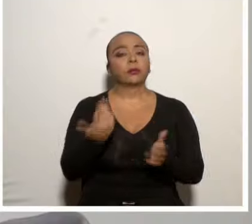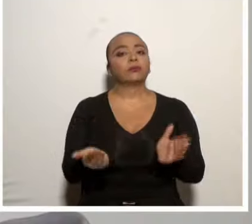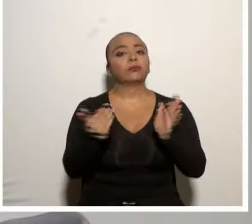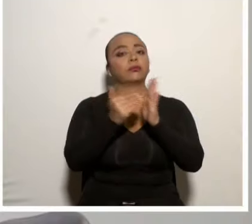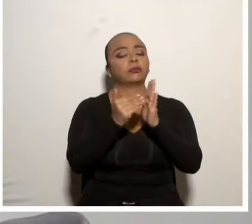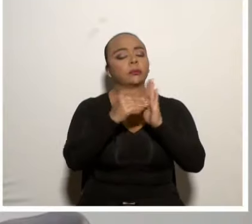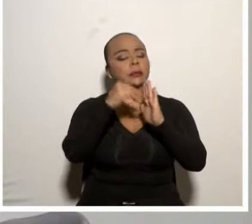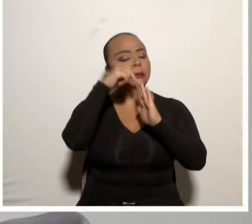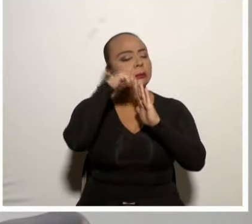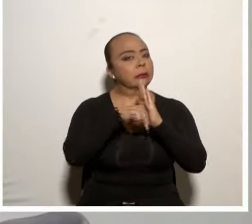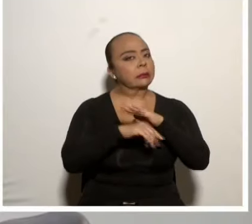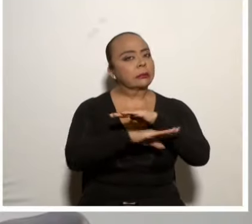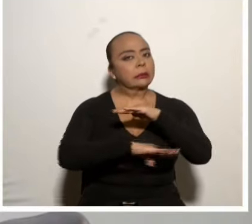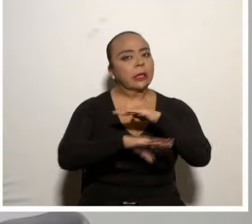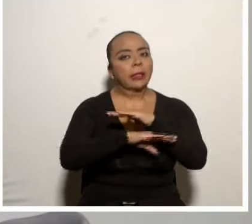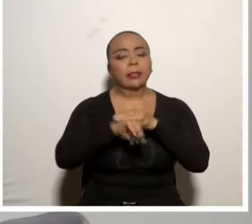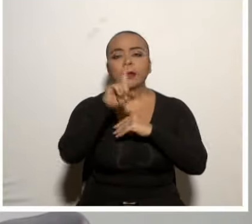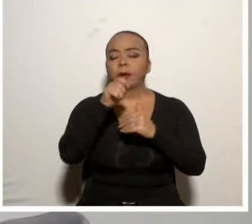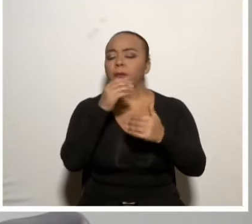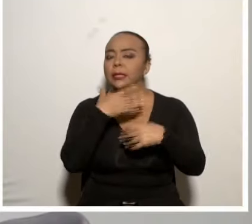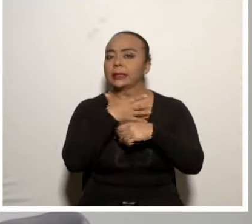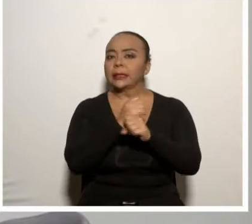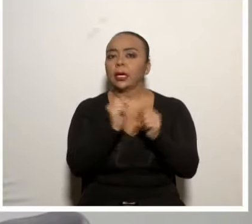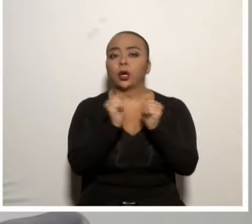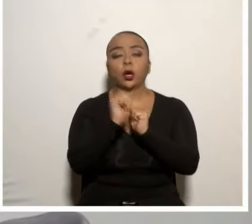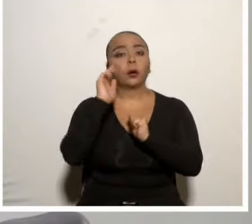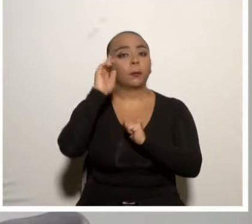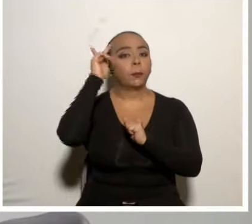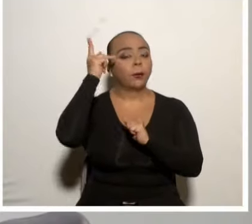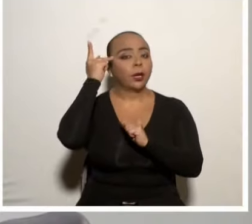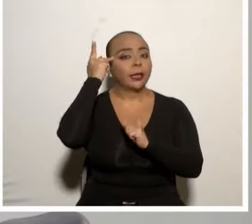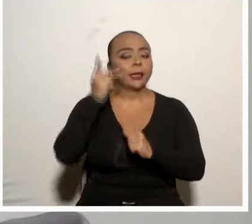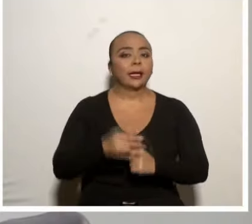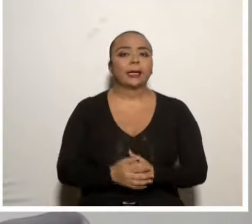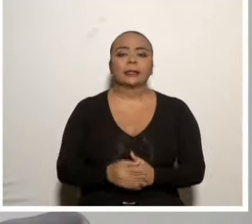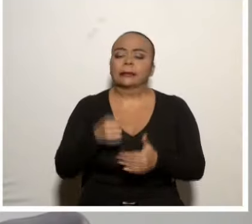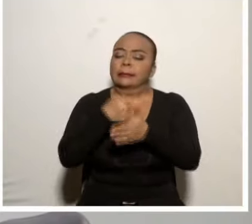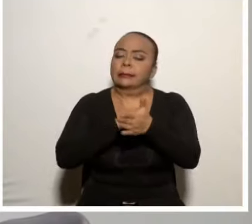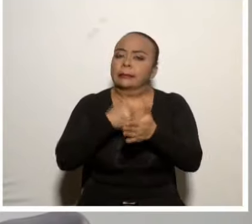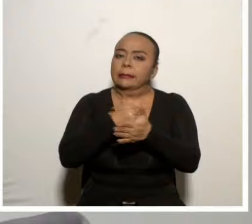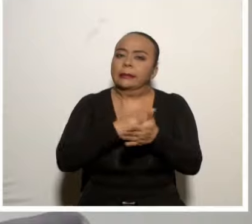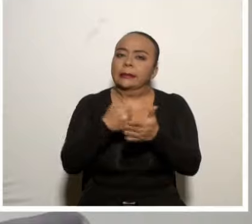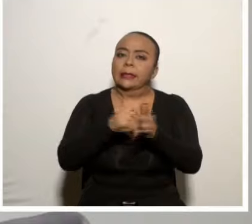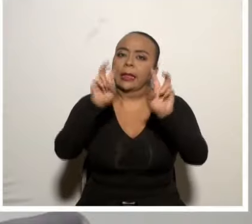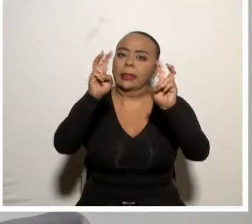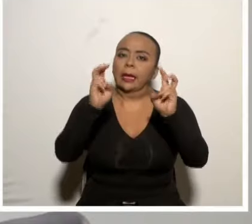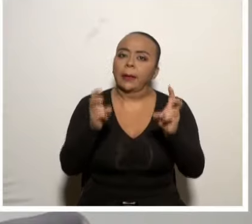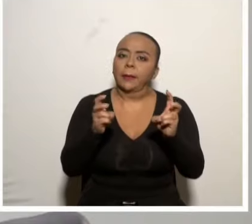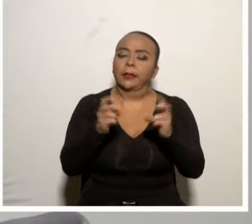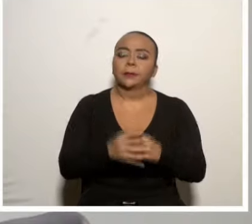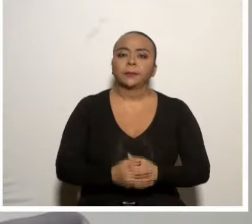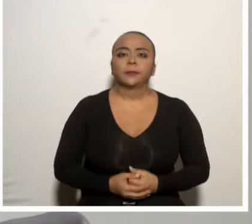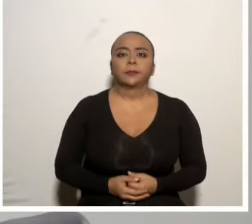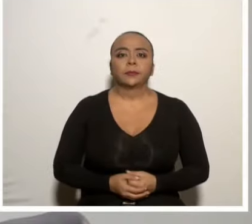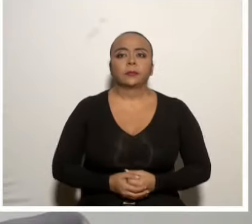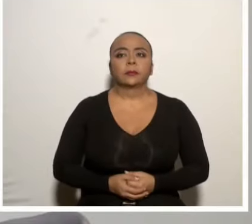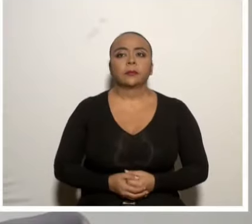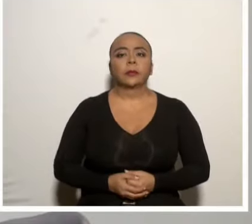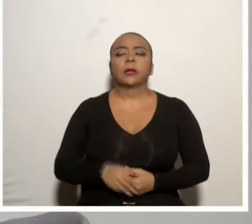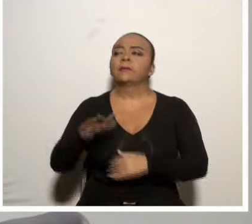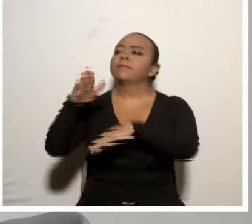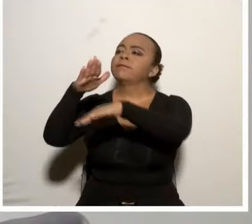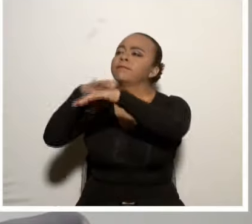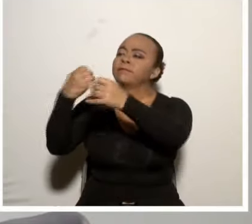raíces definitivamente, tenemos que atacarlos con políticas vehementes en materia de llamar a